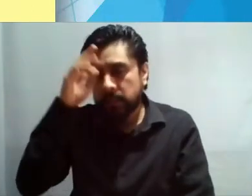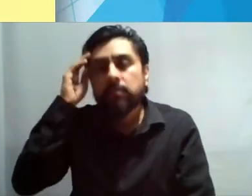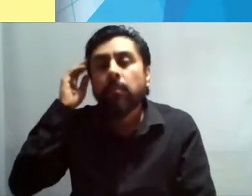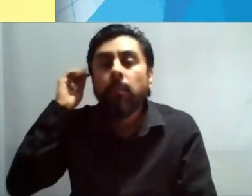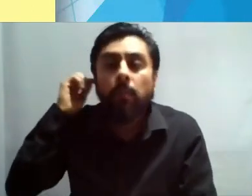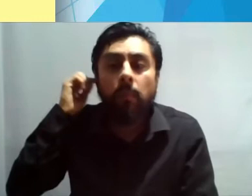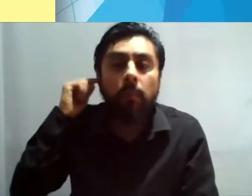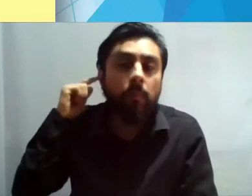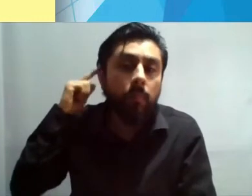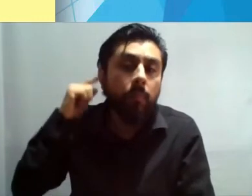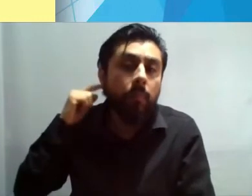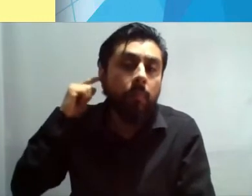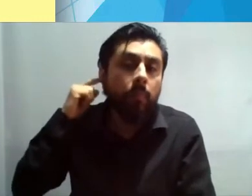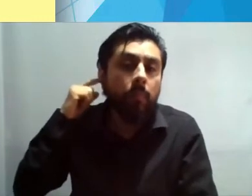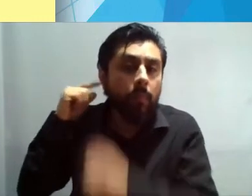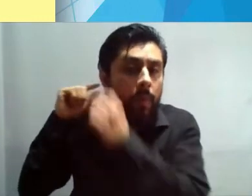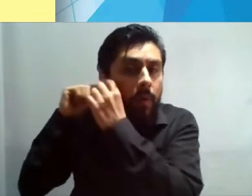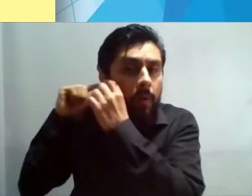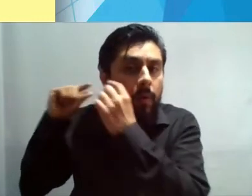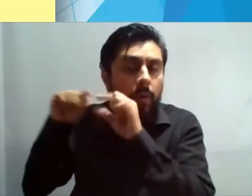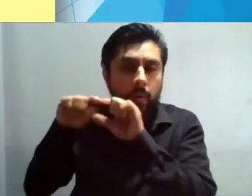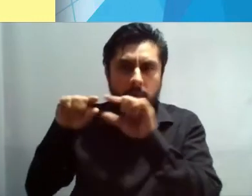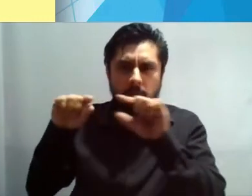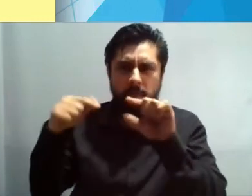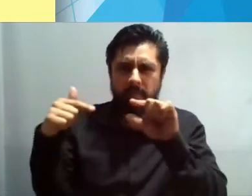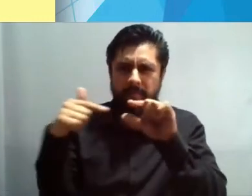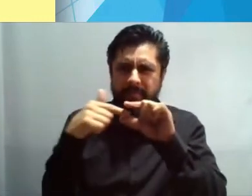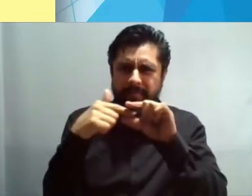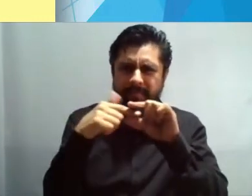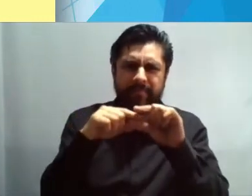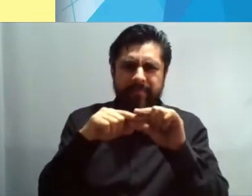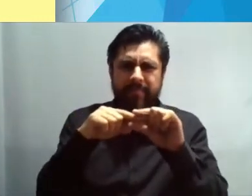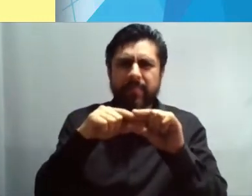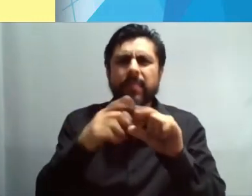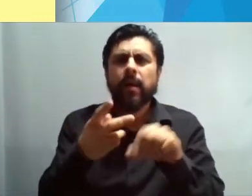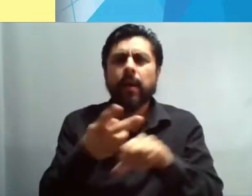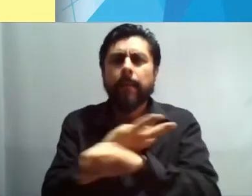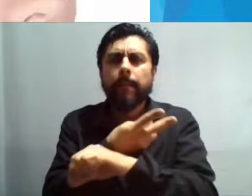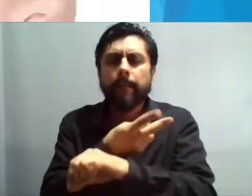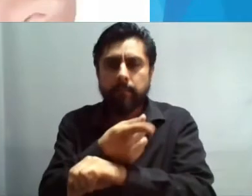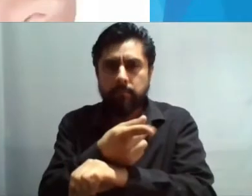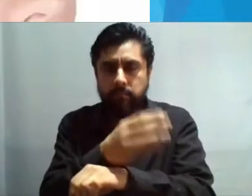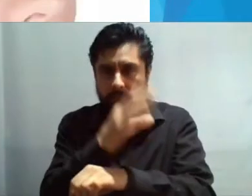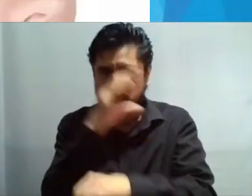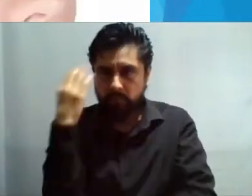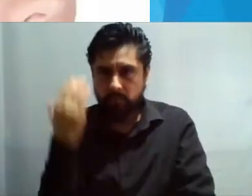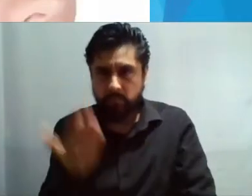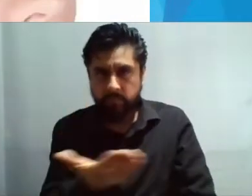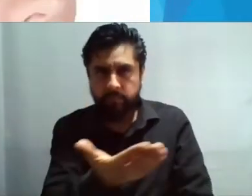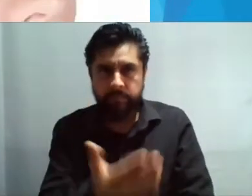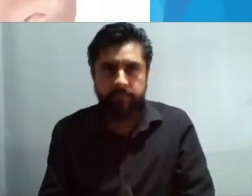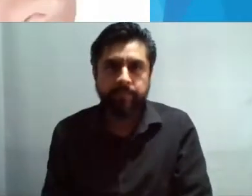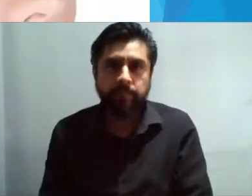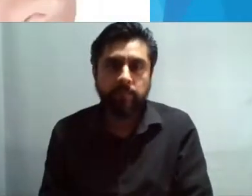particularmente al conducto a fricción. ¿Y eso qué puede originar? Vamos a poner la siguiente imagen, por favor.